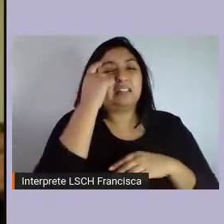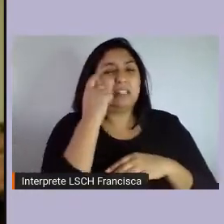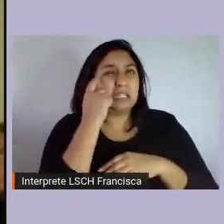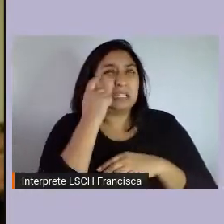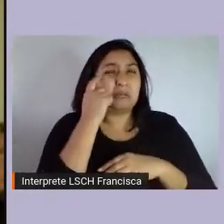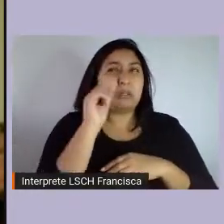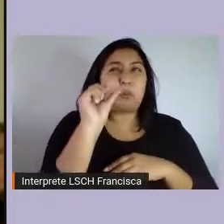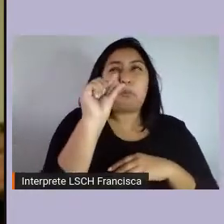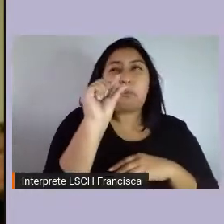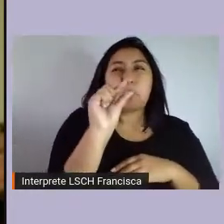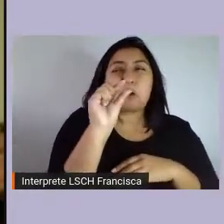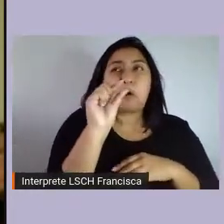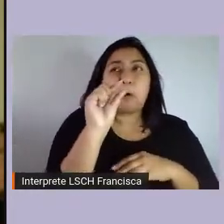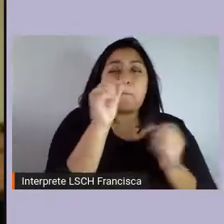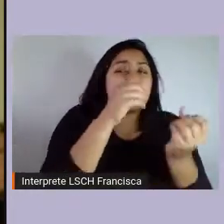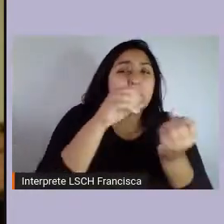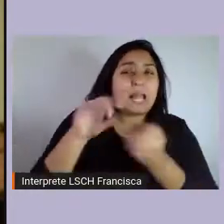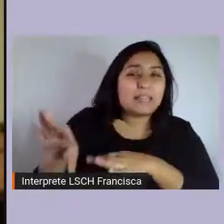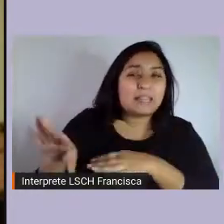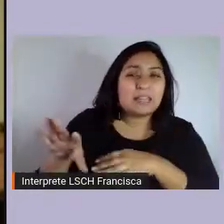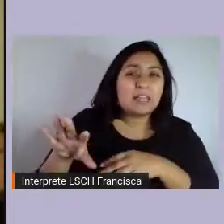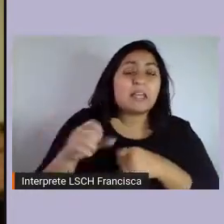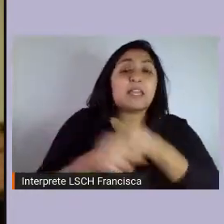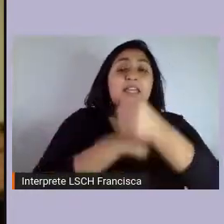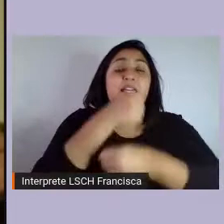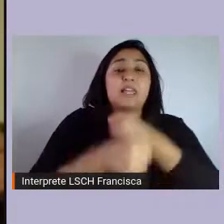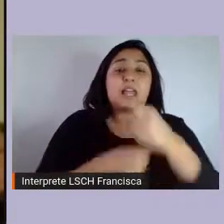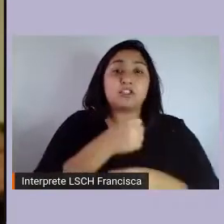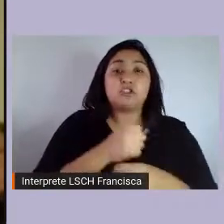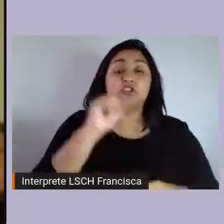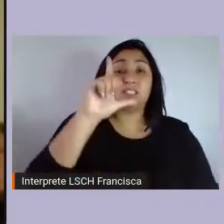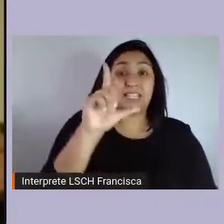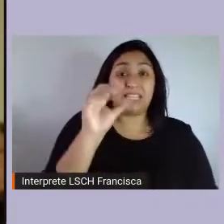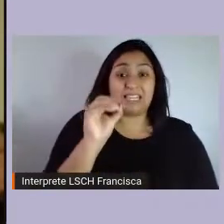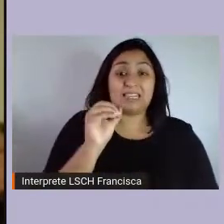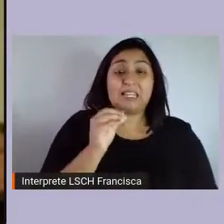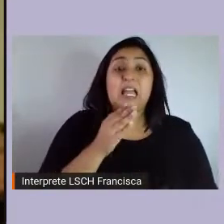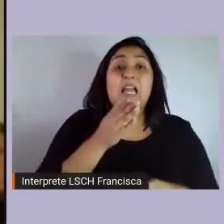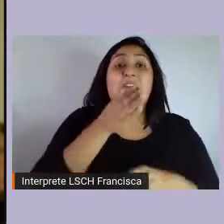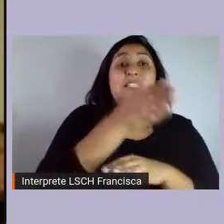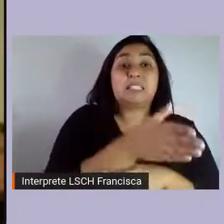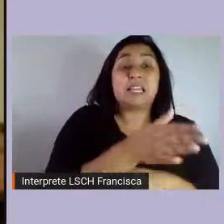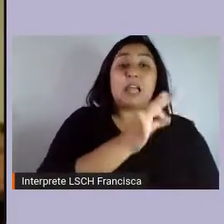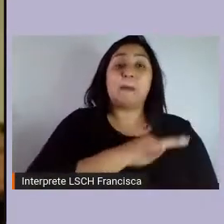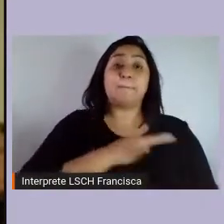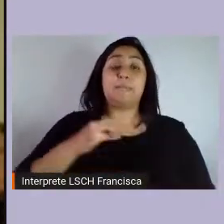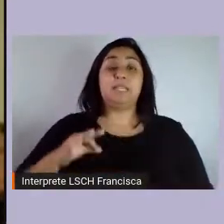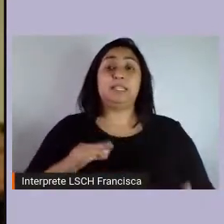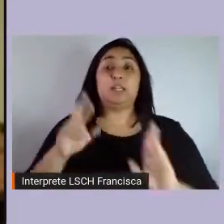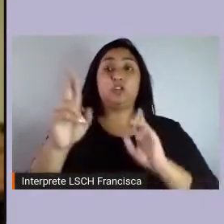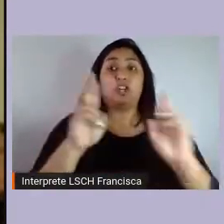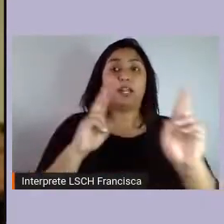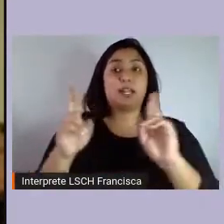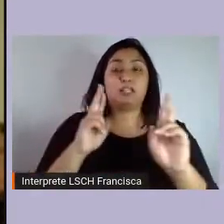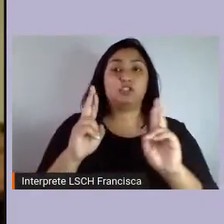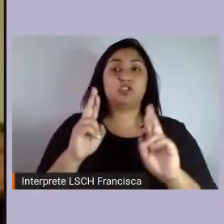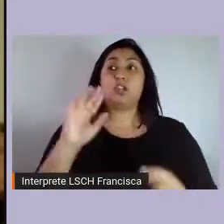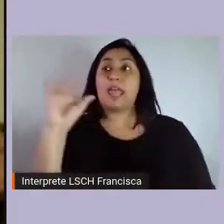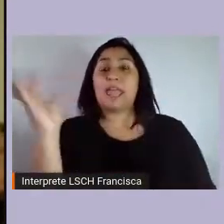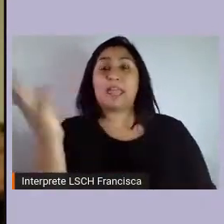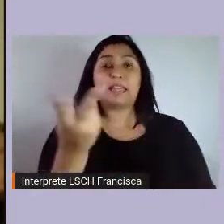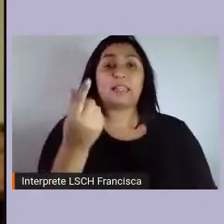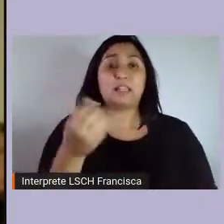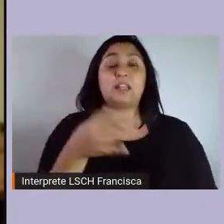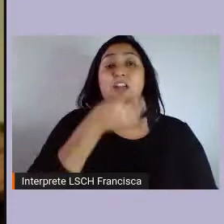extraviadas, y llegan el año 70, sabemos, al Ministerio de Relaciones Exteriores. Dice la prensa de la época